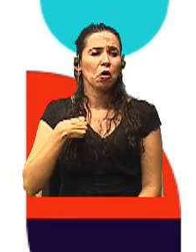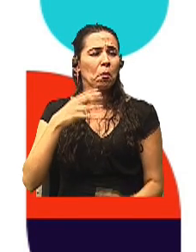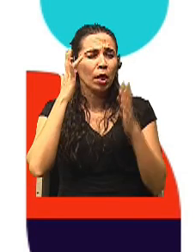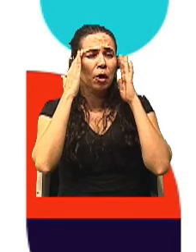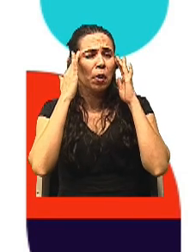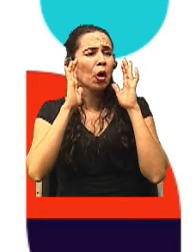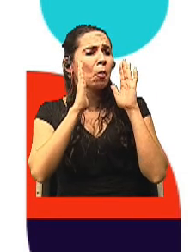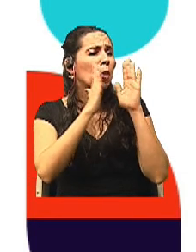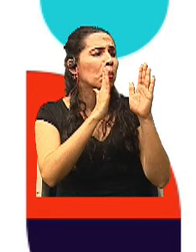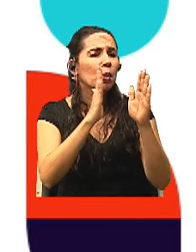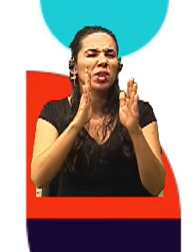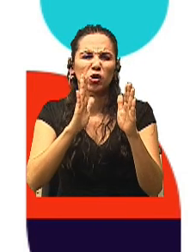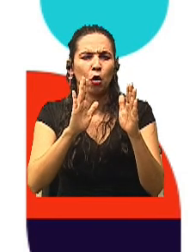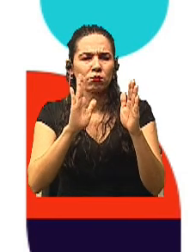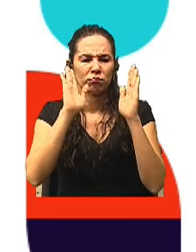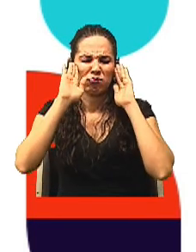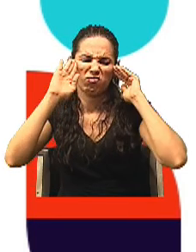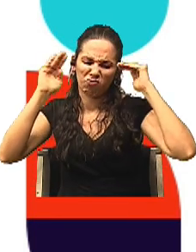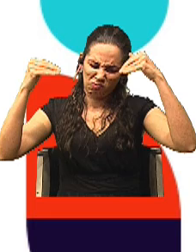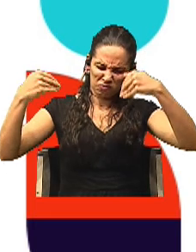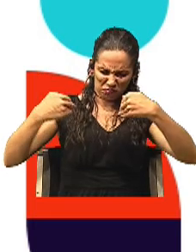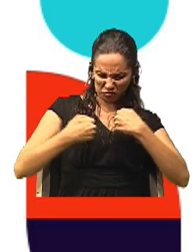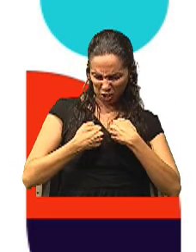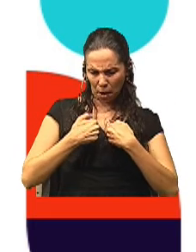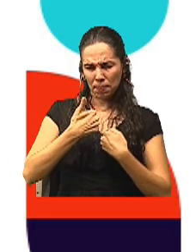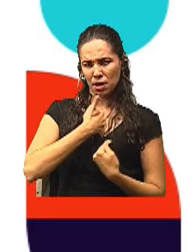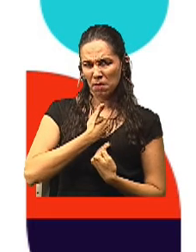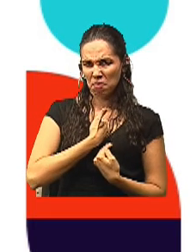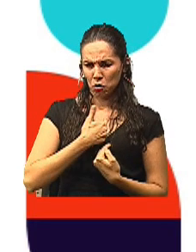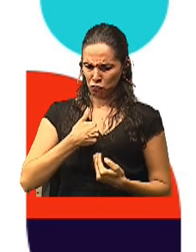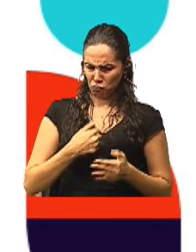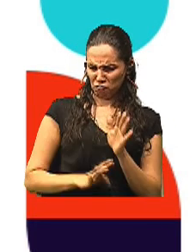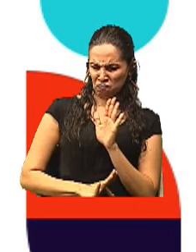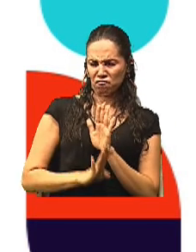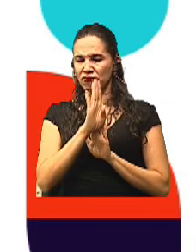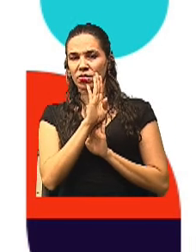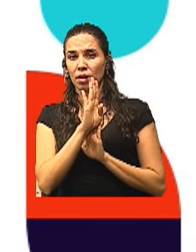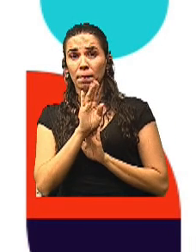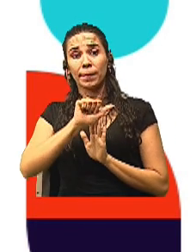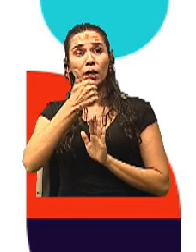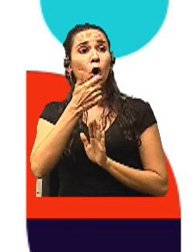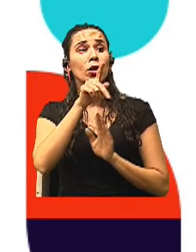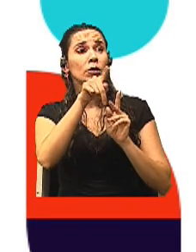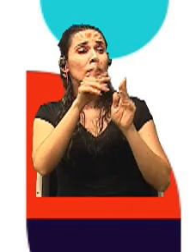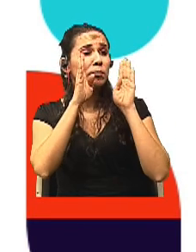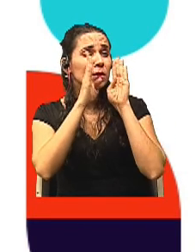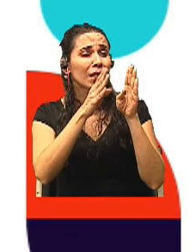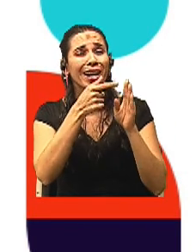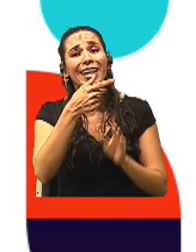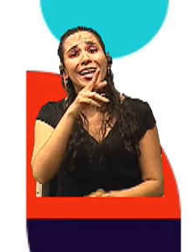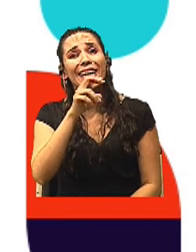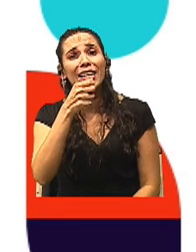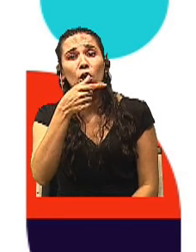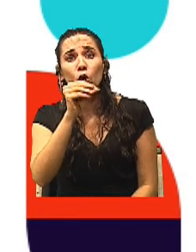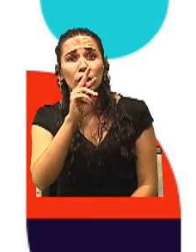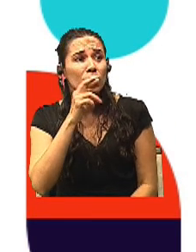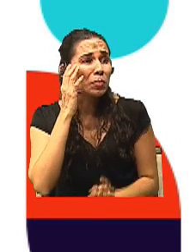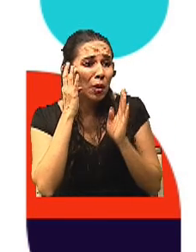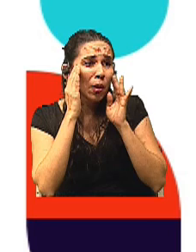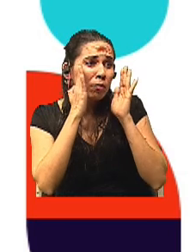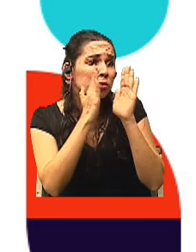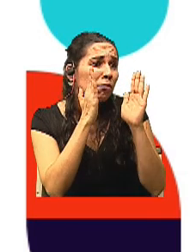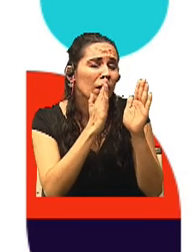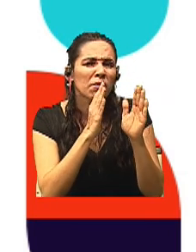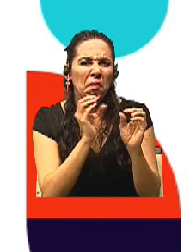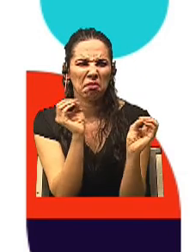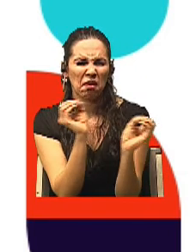están preocupados por sí mismos, por surgir ellos, pero no se preocupaban por el pobre Gregorio. ¿Cómo es